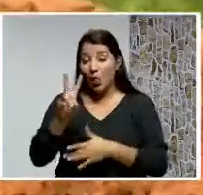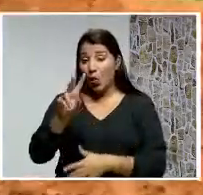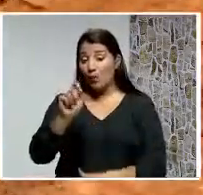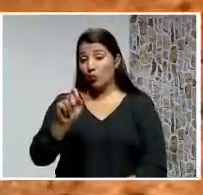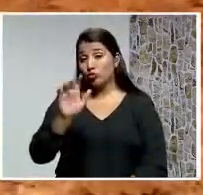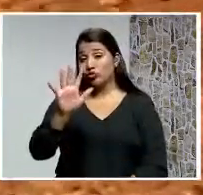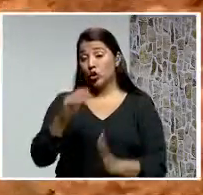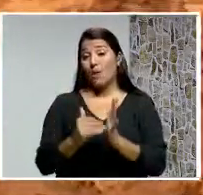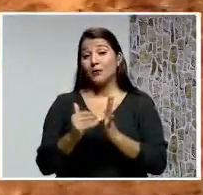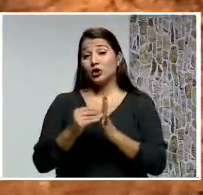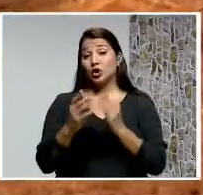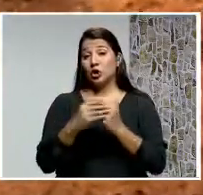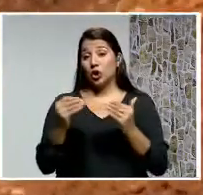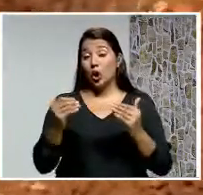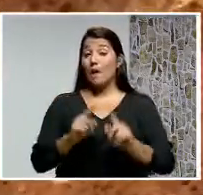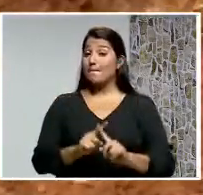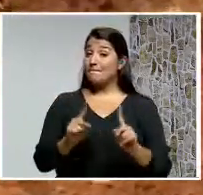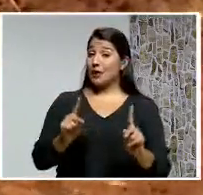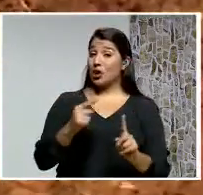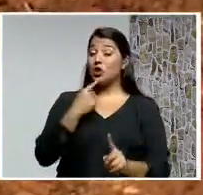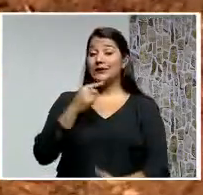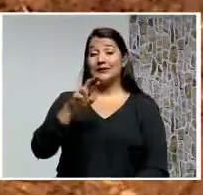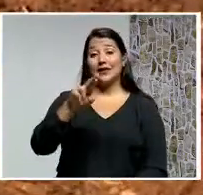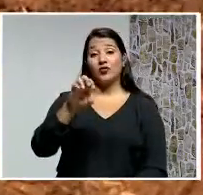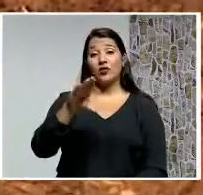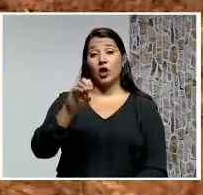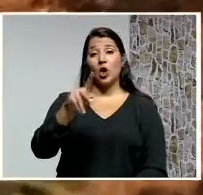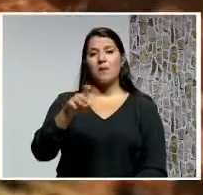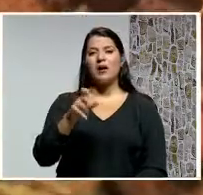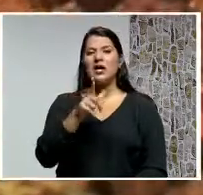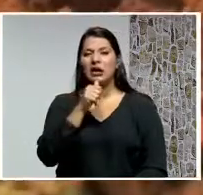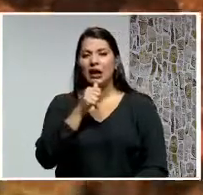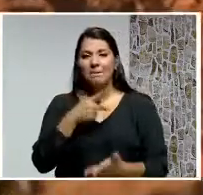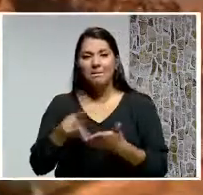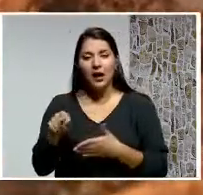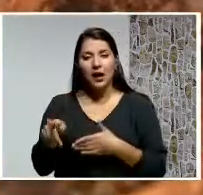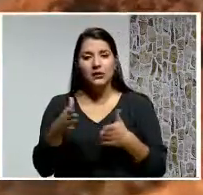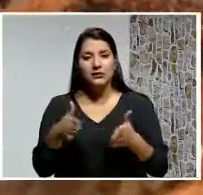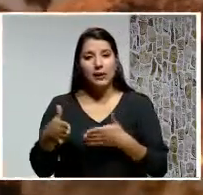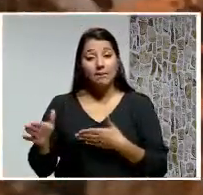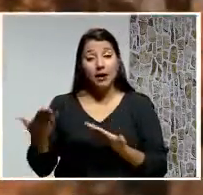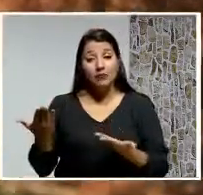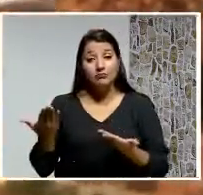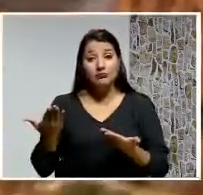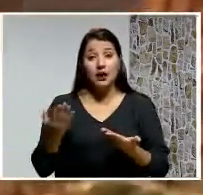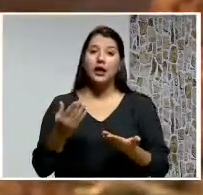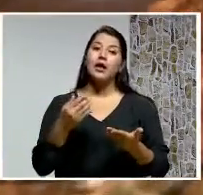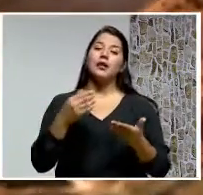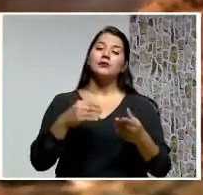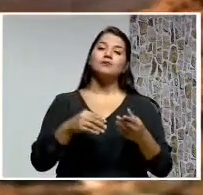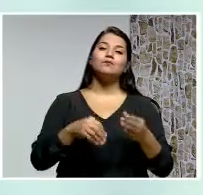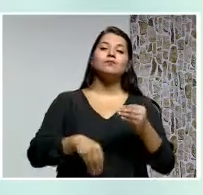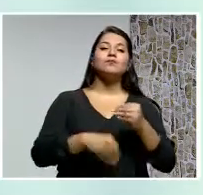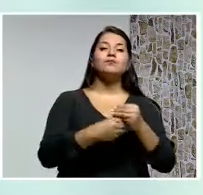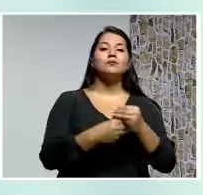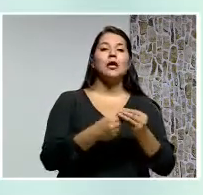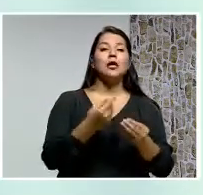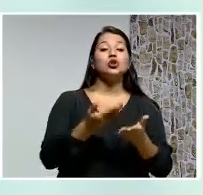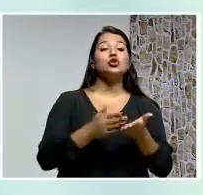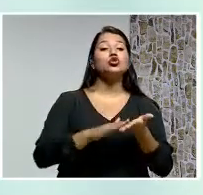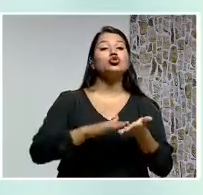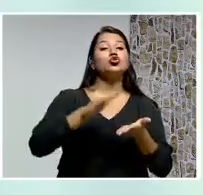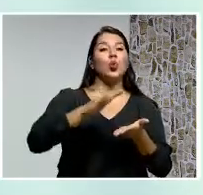Recope confirma que la intención es introducirlo en el costo de las gasolinas que al final paga cada consumidor del país. En el